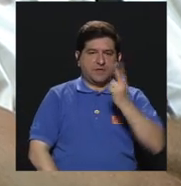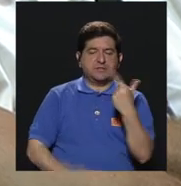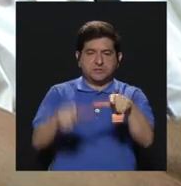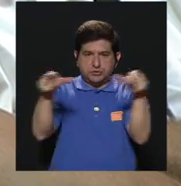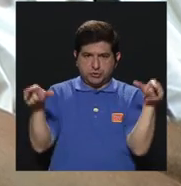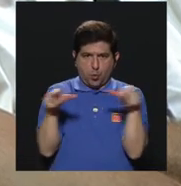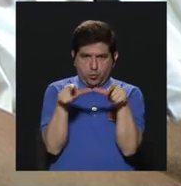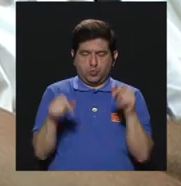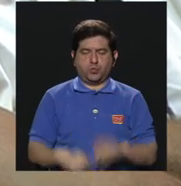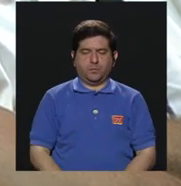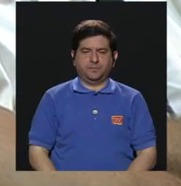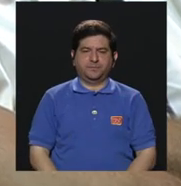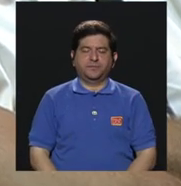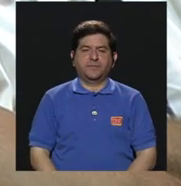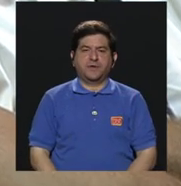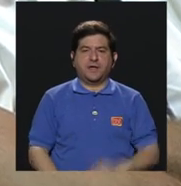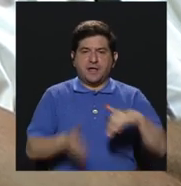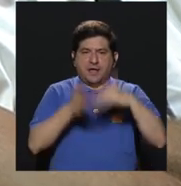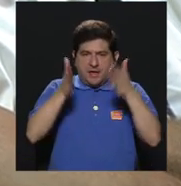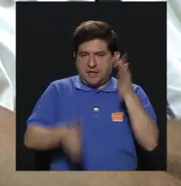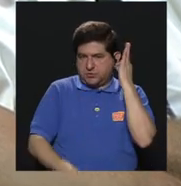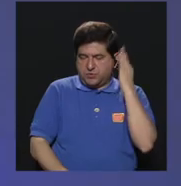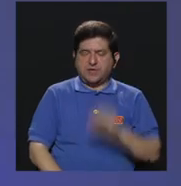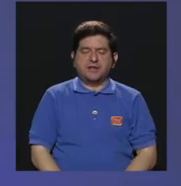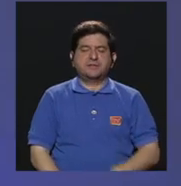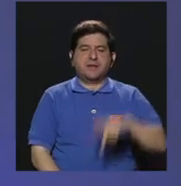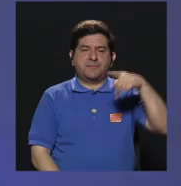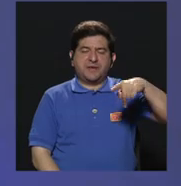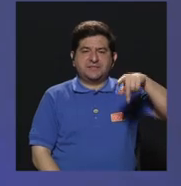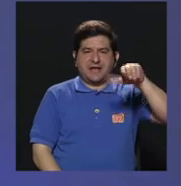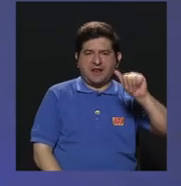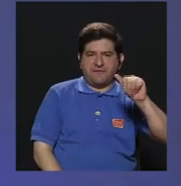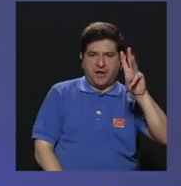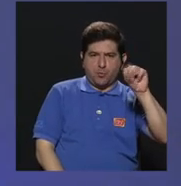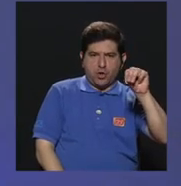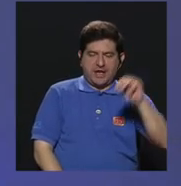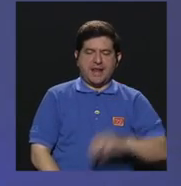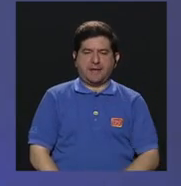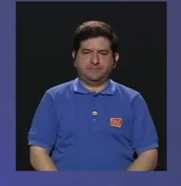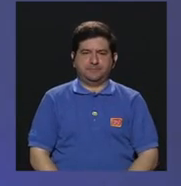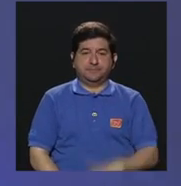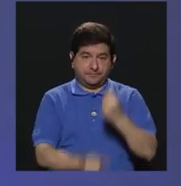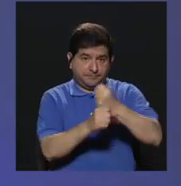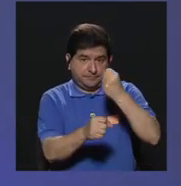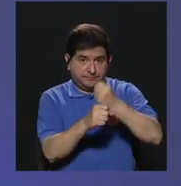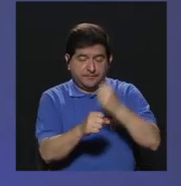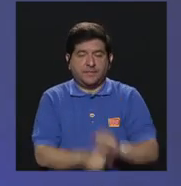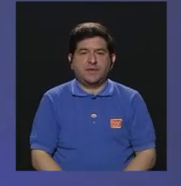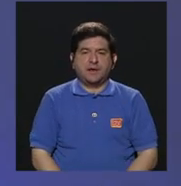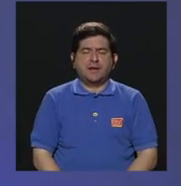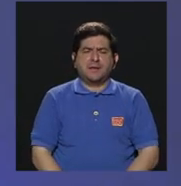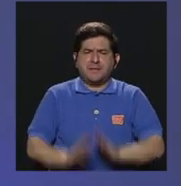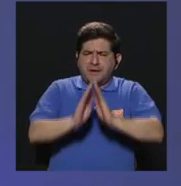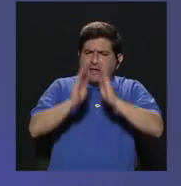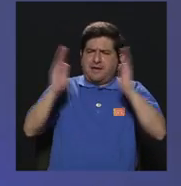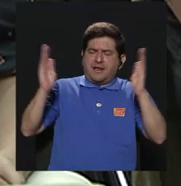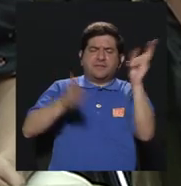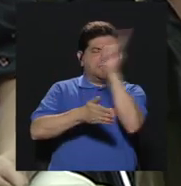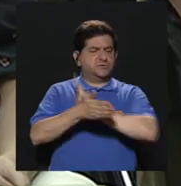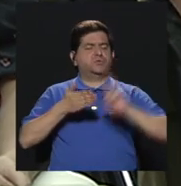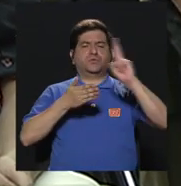lugar se le otorgó a la estudiante Priscila Alfaro Molina con su obra Para engrandecer a la